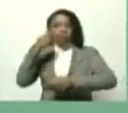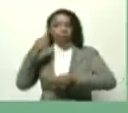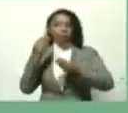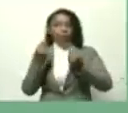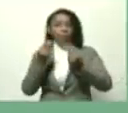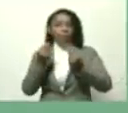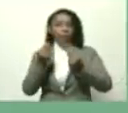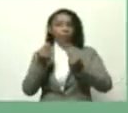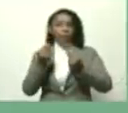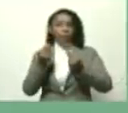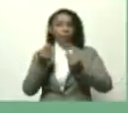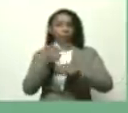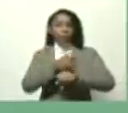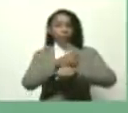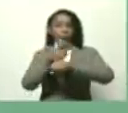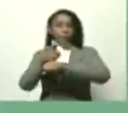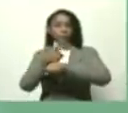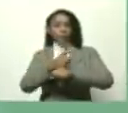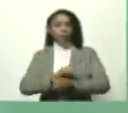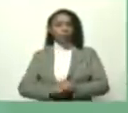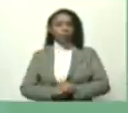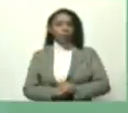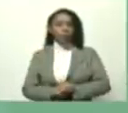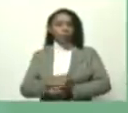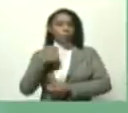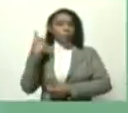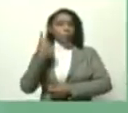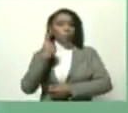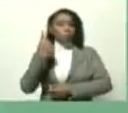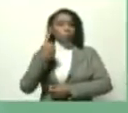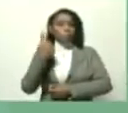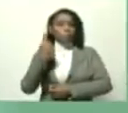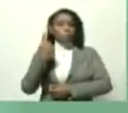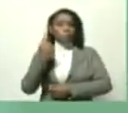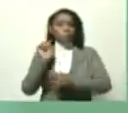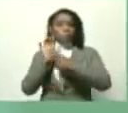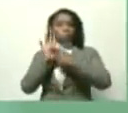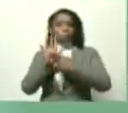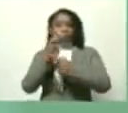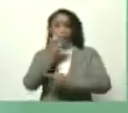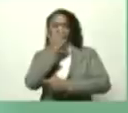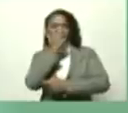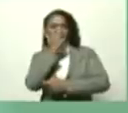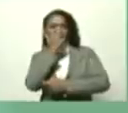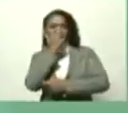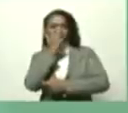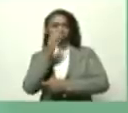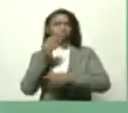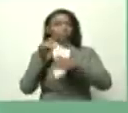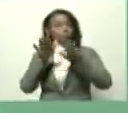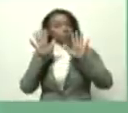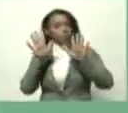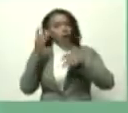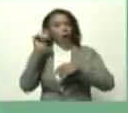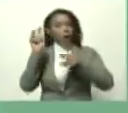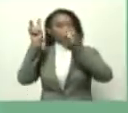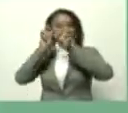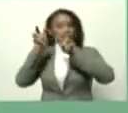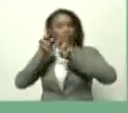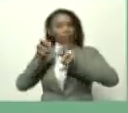dinero y de armas. Solamente lo señalamos como una curiosidad, por supuesto, tiene que ser